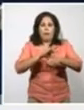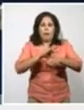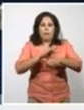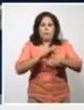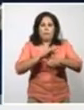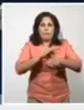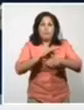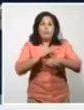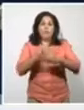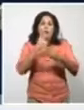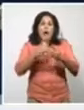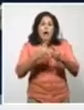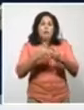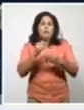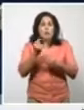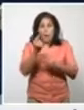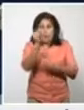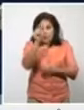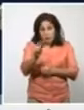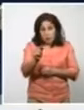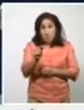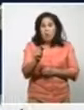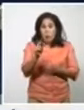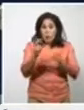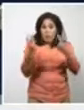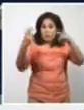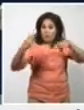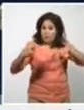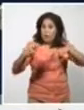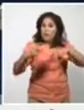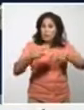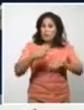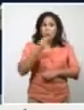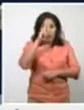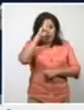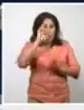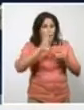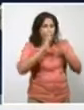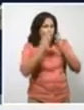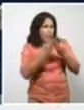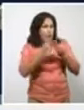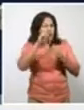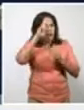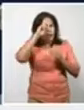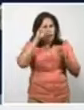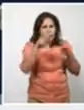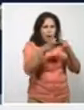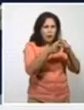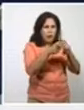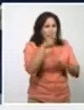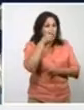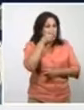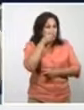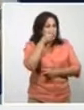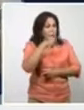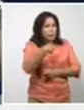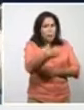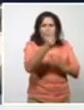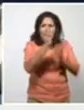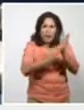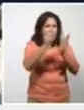existe una consulta de seguimiento de los pacientes que ya han sido dados de alta, yo digo al alta epidemiológica ya